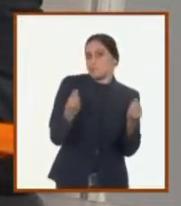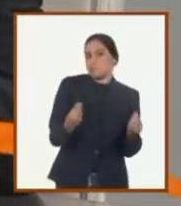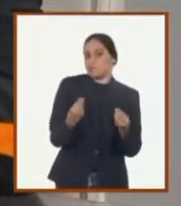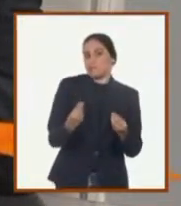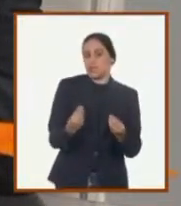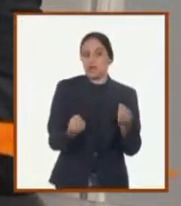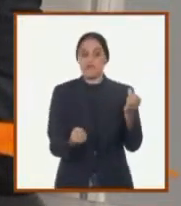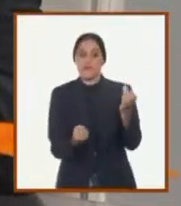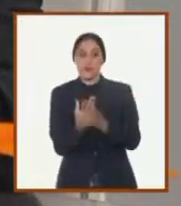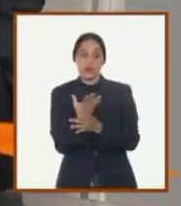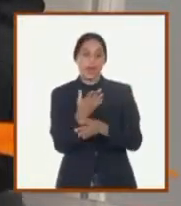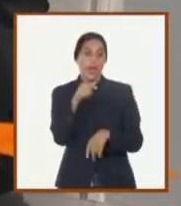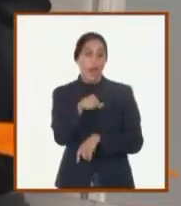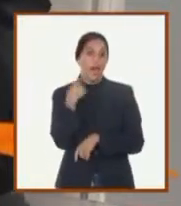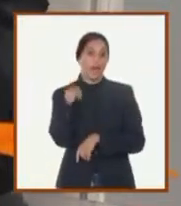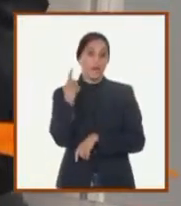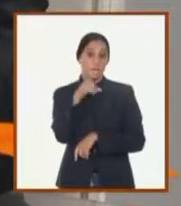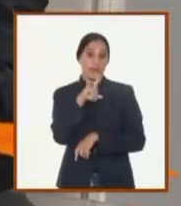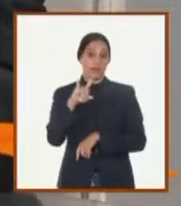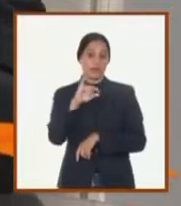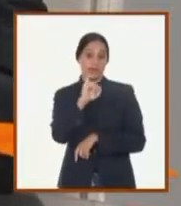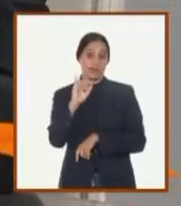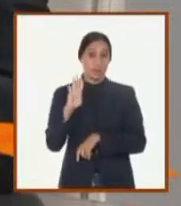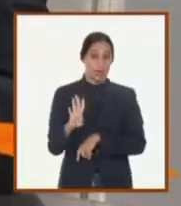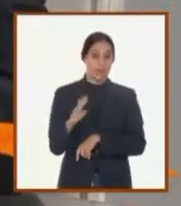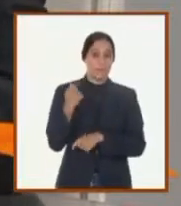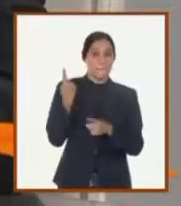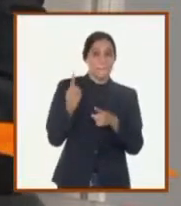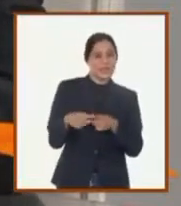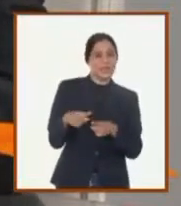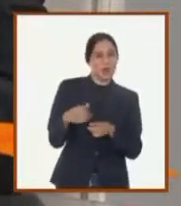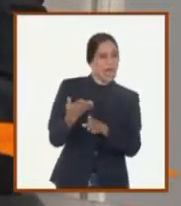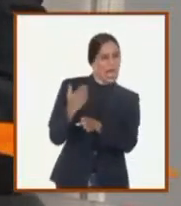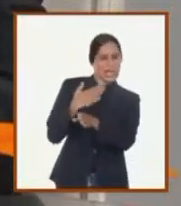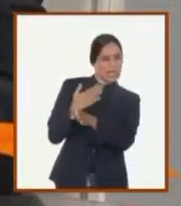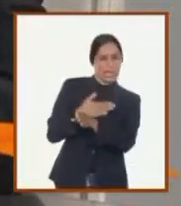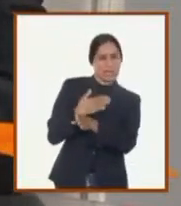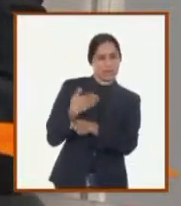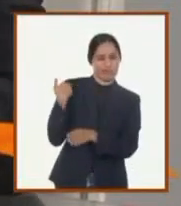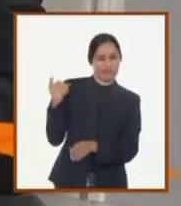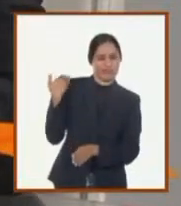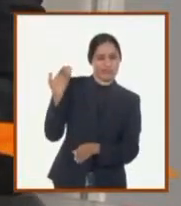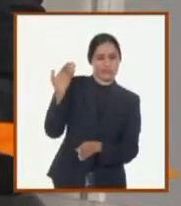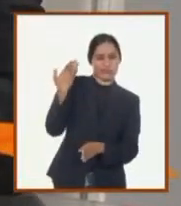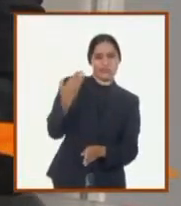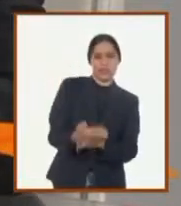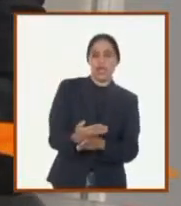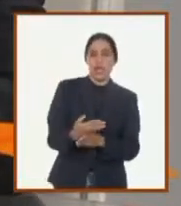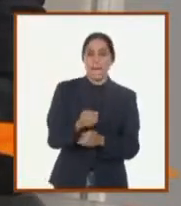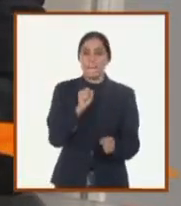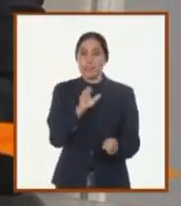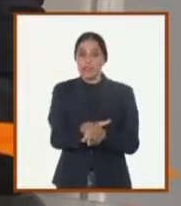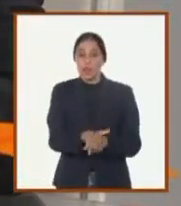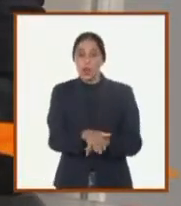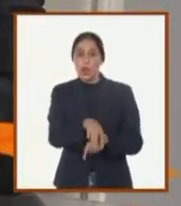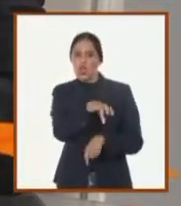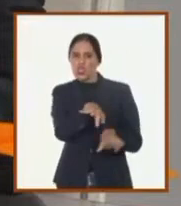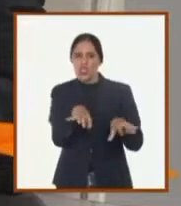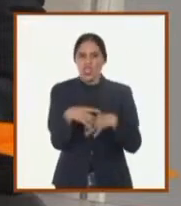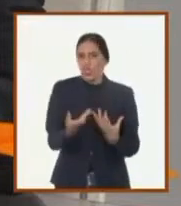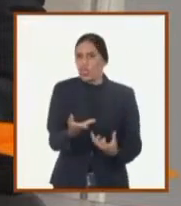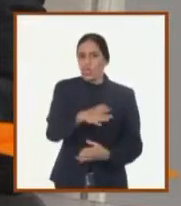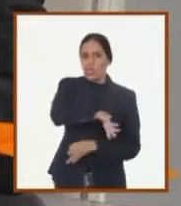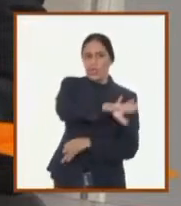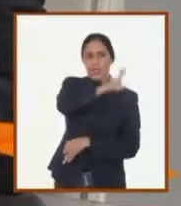se crea en el 64 pero esta historia empezó mucho antes mucho antes esta historia empezó en la sierra maestra en la lucha